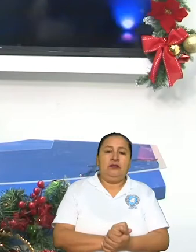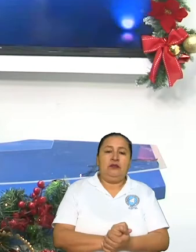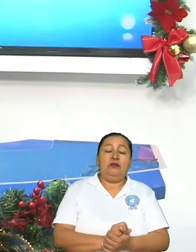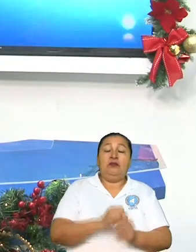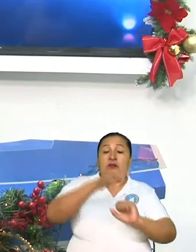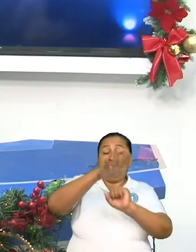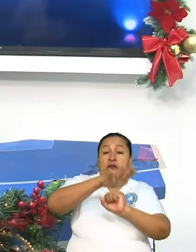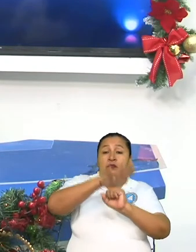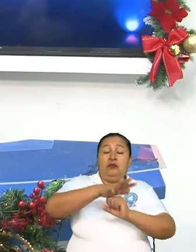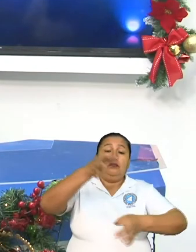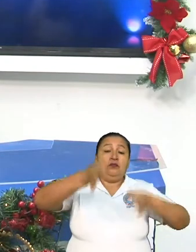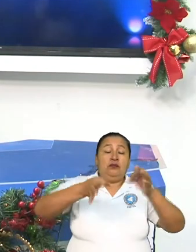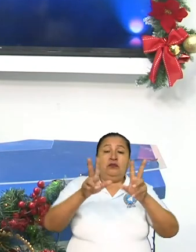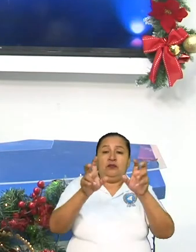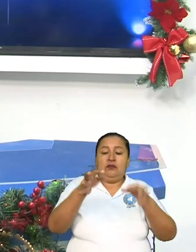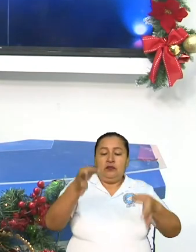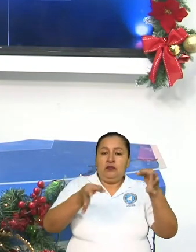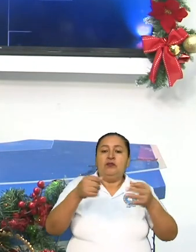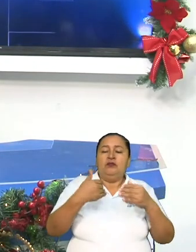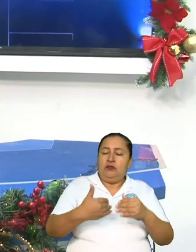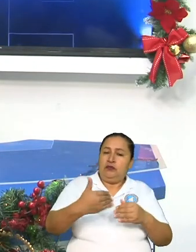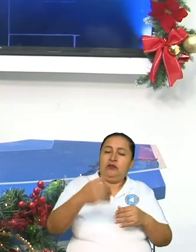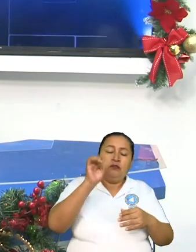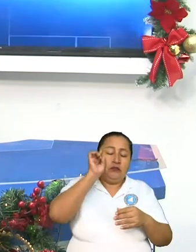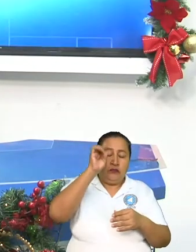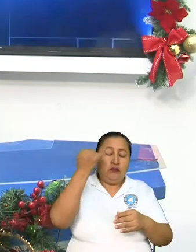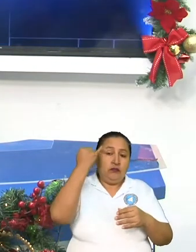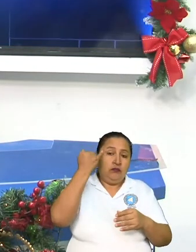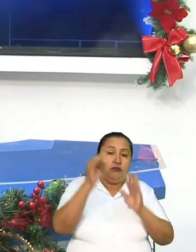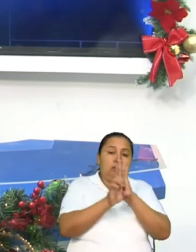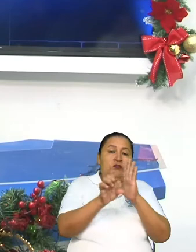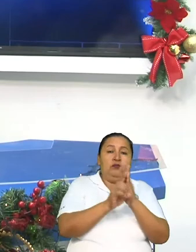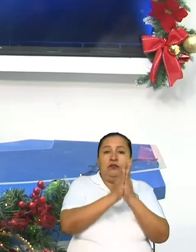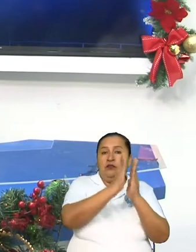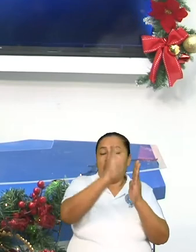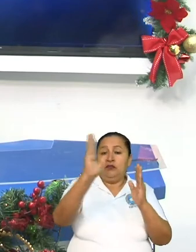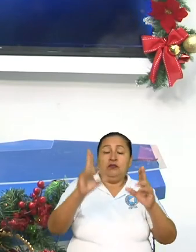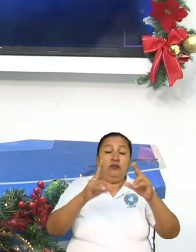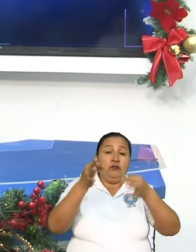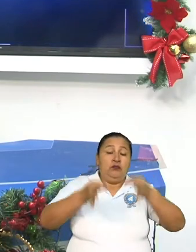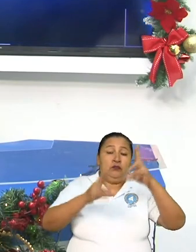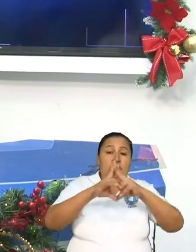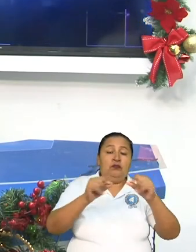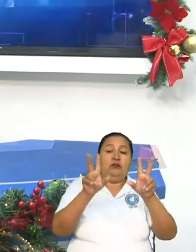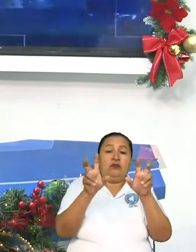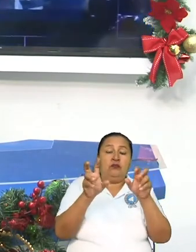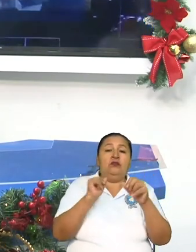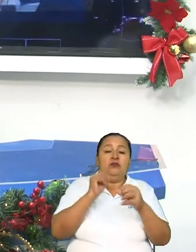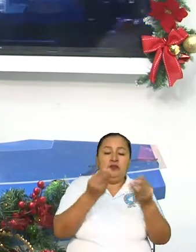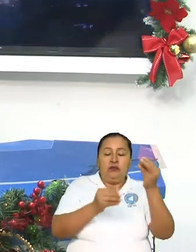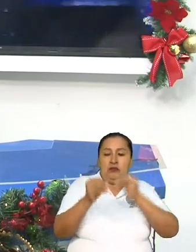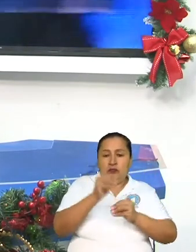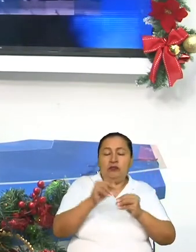La Comisión de Justicia y Asuntos Jurídicos avanza en el desarrollo de la propuesta de ley de digesto jurídico nicaragüense de la materia